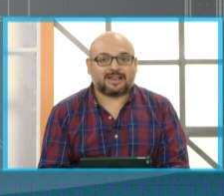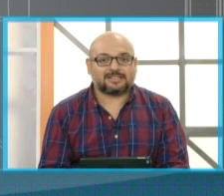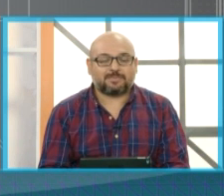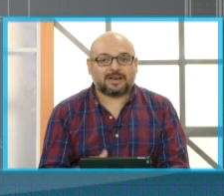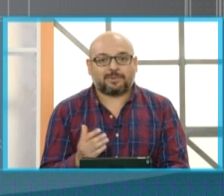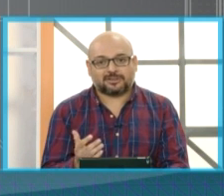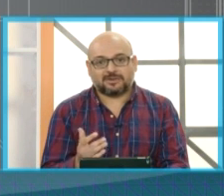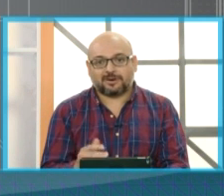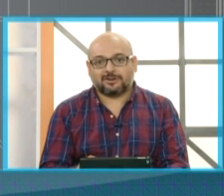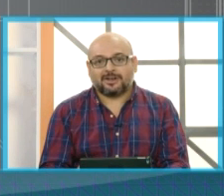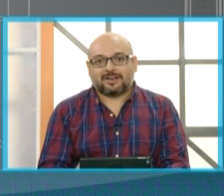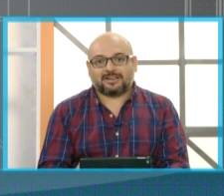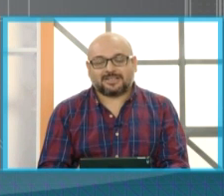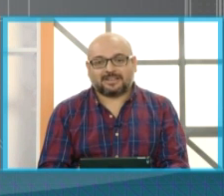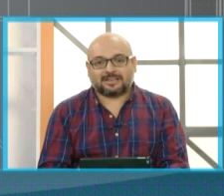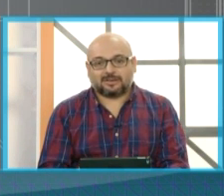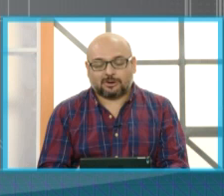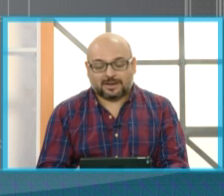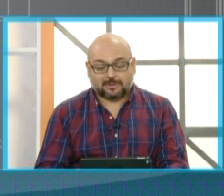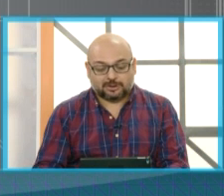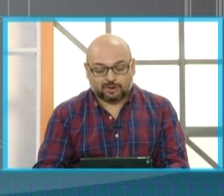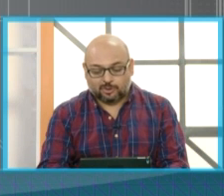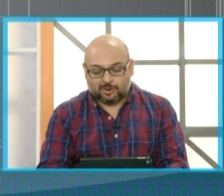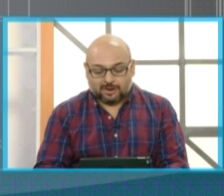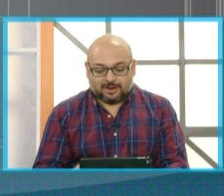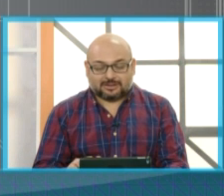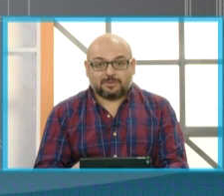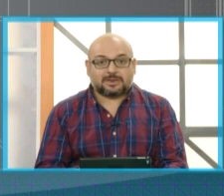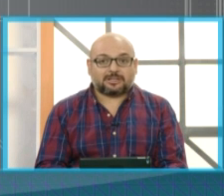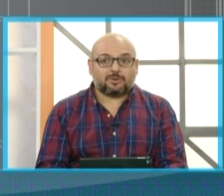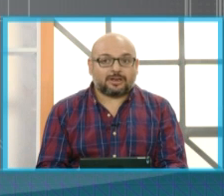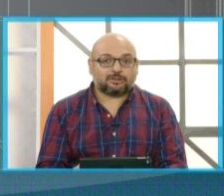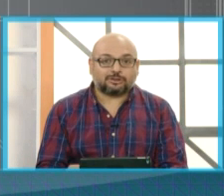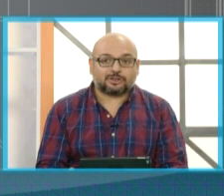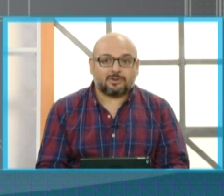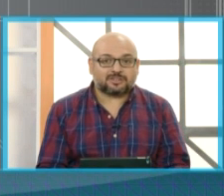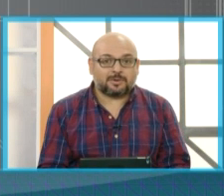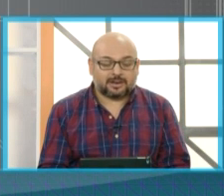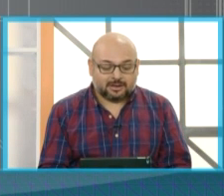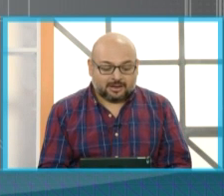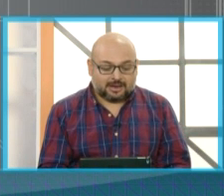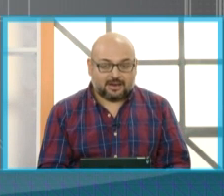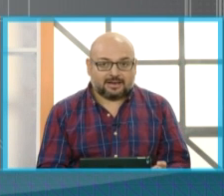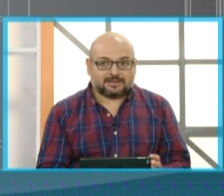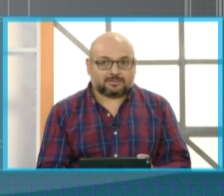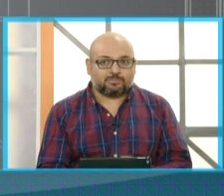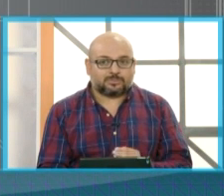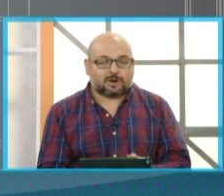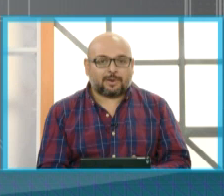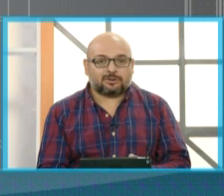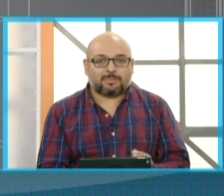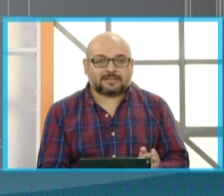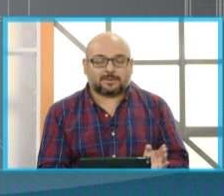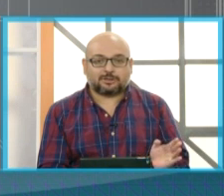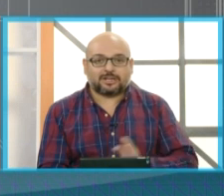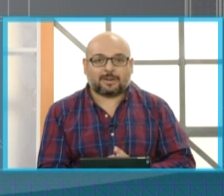otra de las disciplinas, pero sin embargo es de lo más llamativo que hubo. También llamativo esto otro que vamos a ver. Se